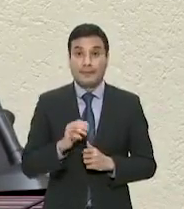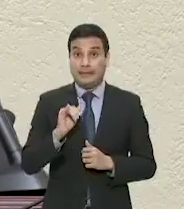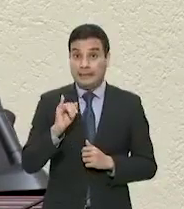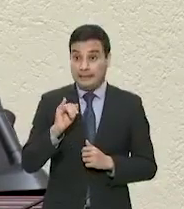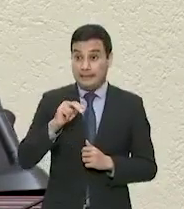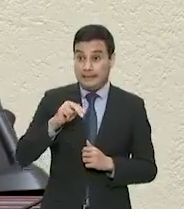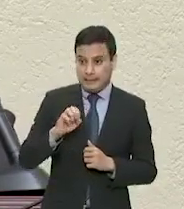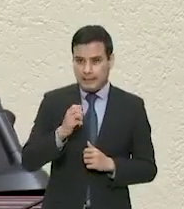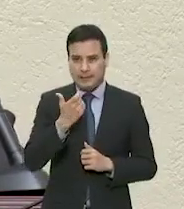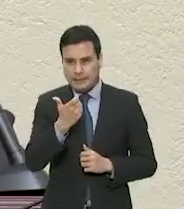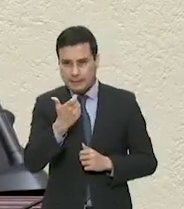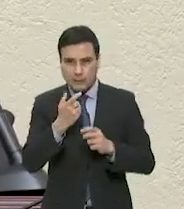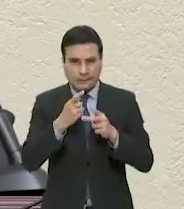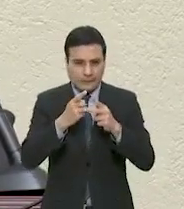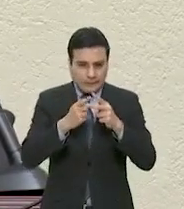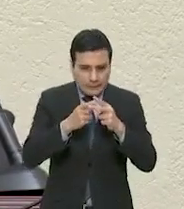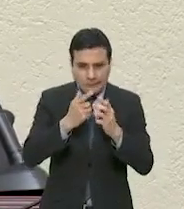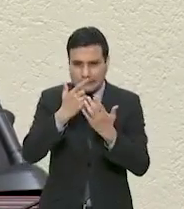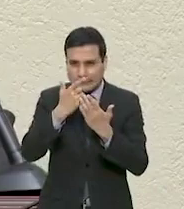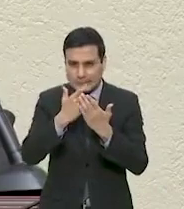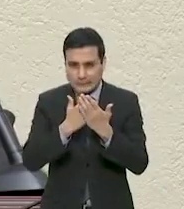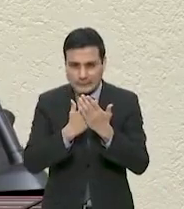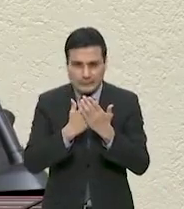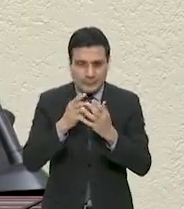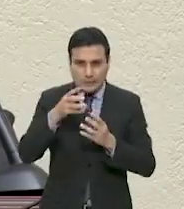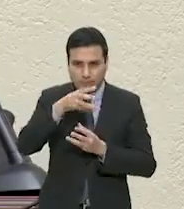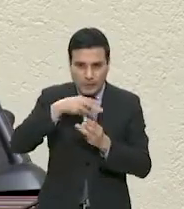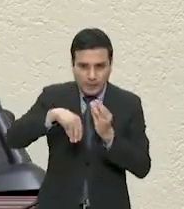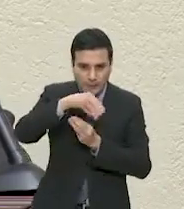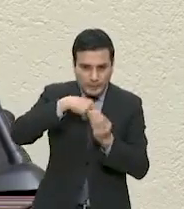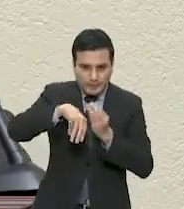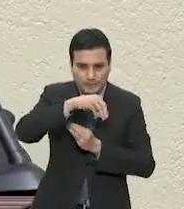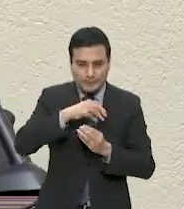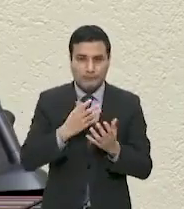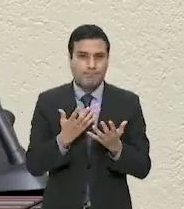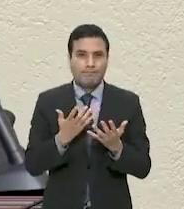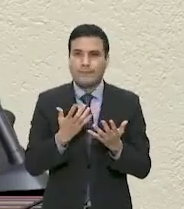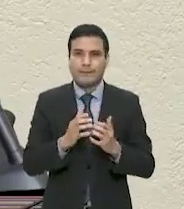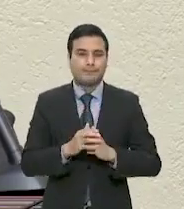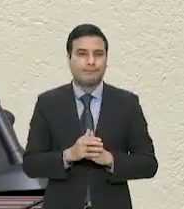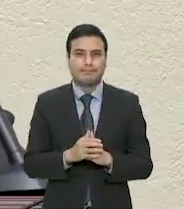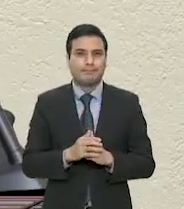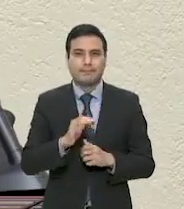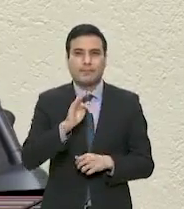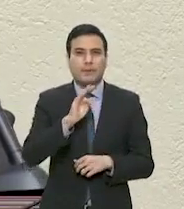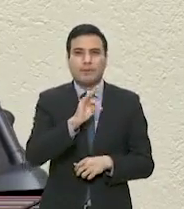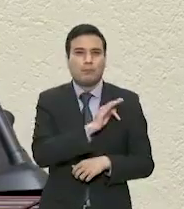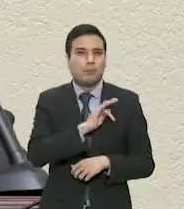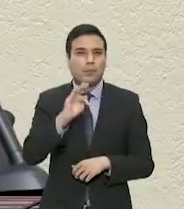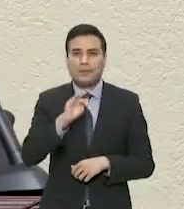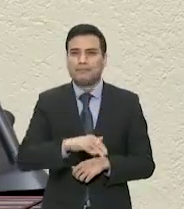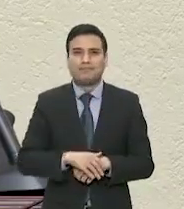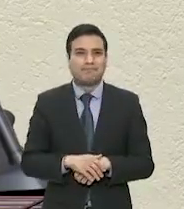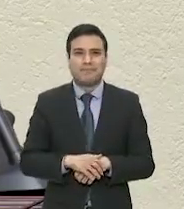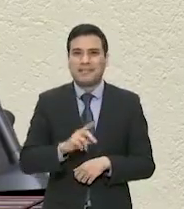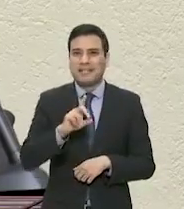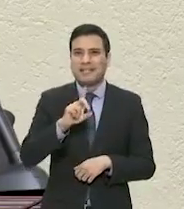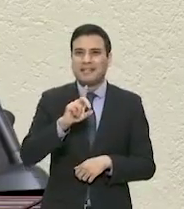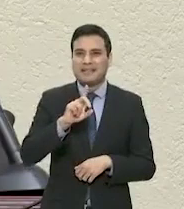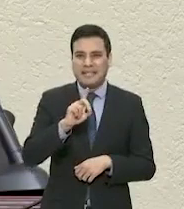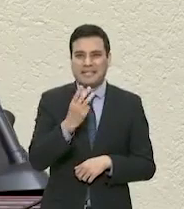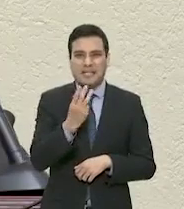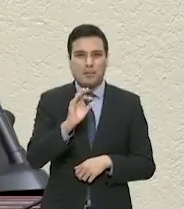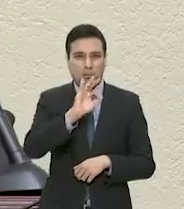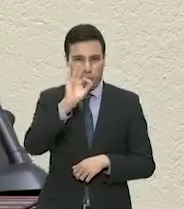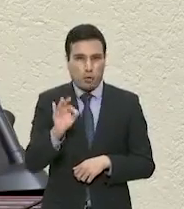adecuación esta autoridad electoral apenas tendrá capacidad para fondear uno de cada tres pesos de lo que costaría ese